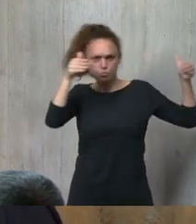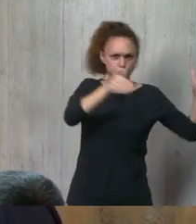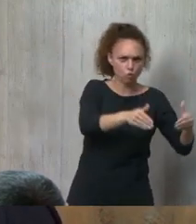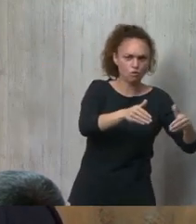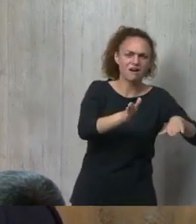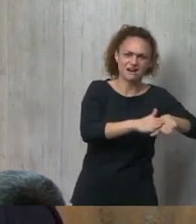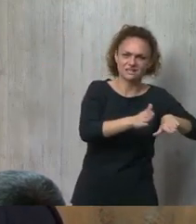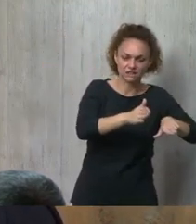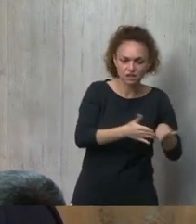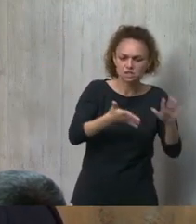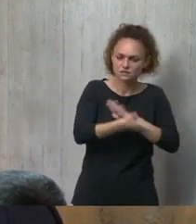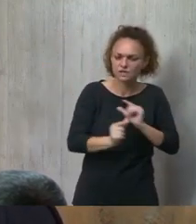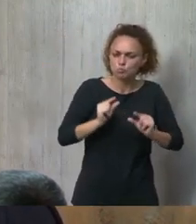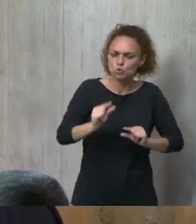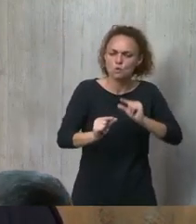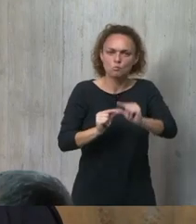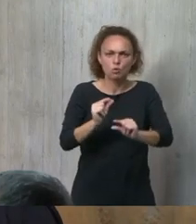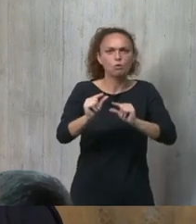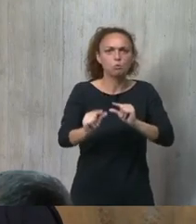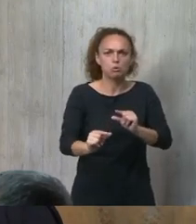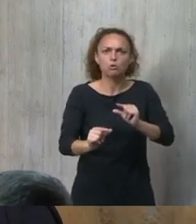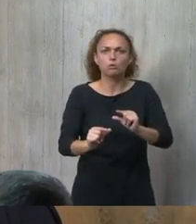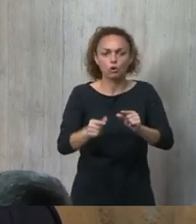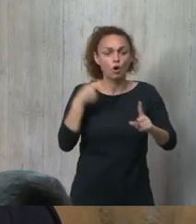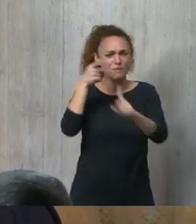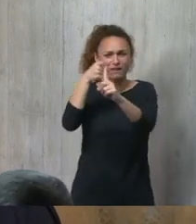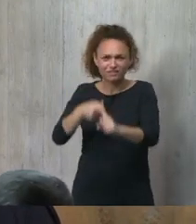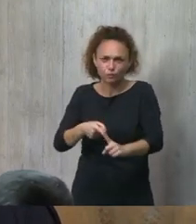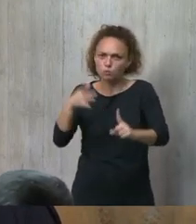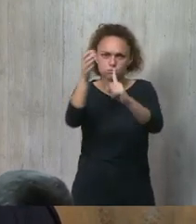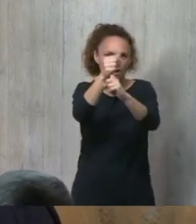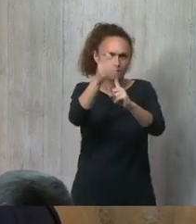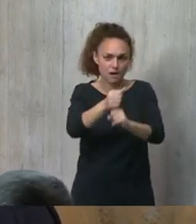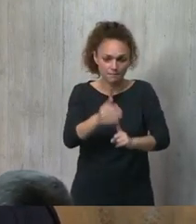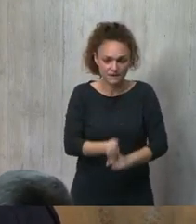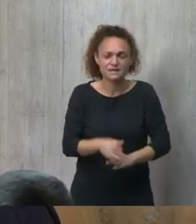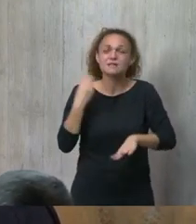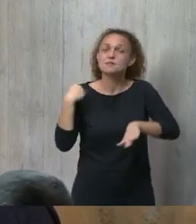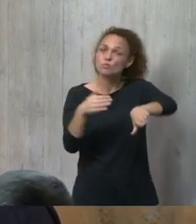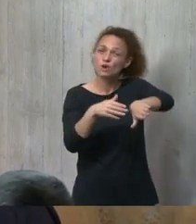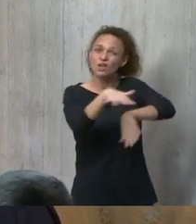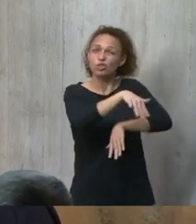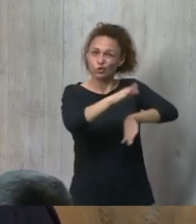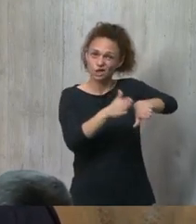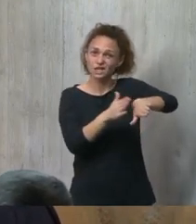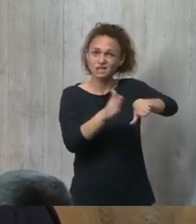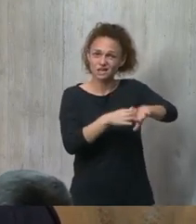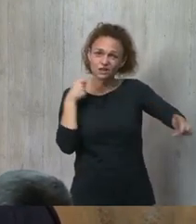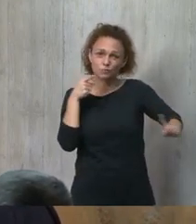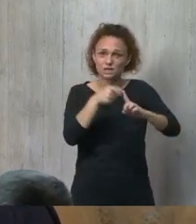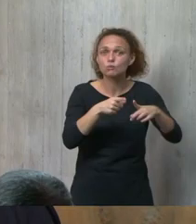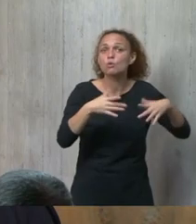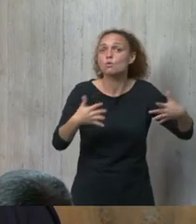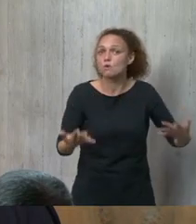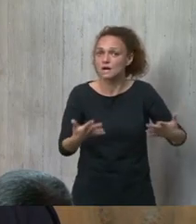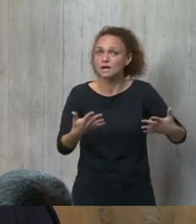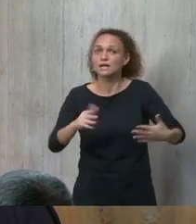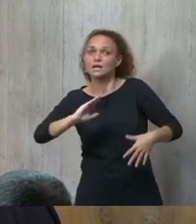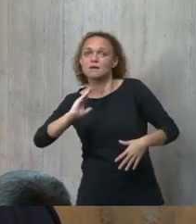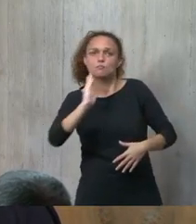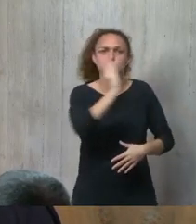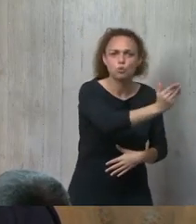actuación progresiva. Y al final también uno de los objetivos que se habían trazado era, en el flanco izquierdo concretamente, de que no llegara a afectar a las zonas